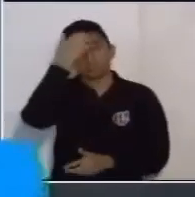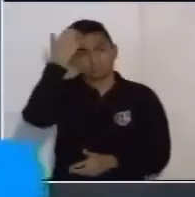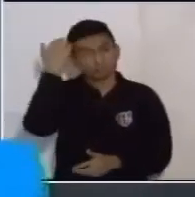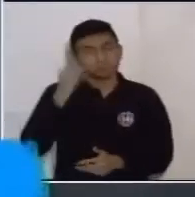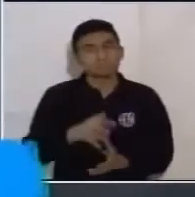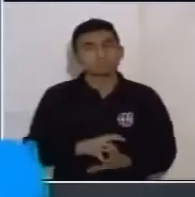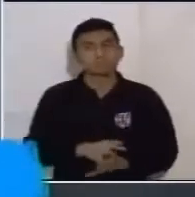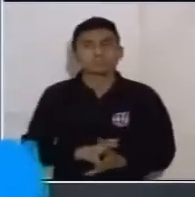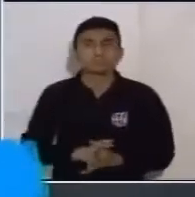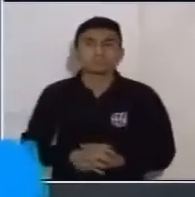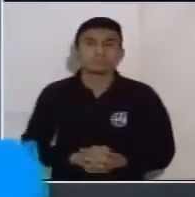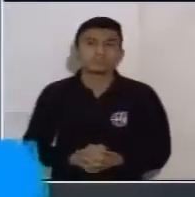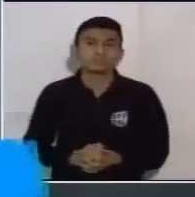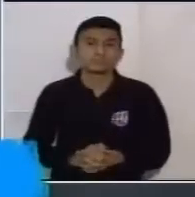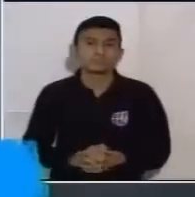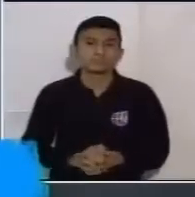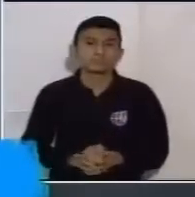pues.